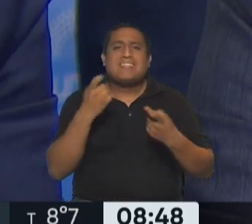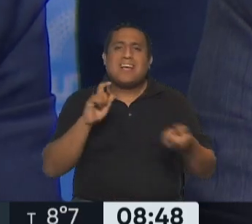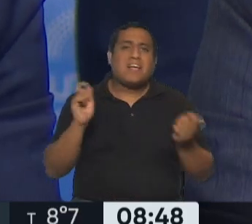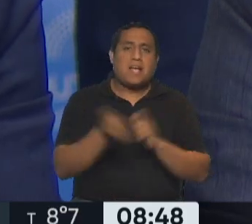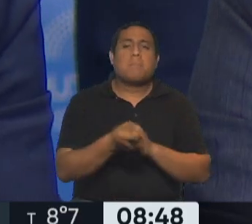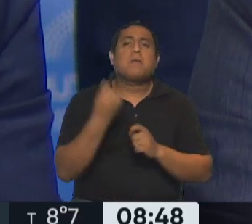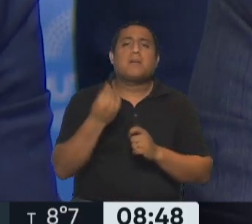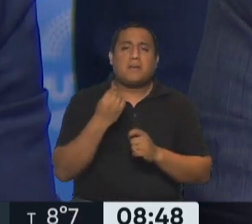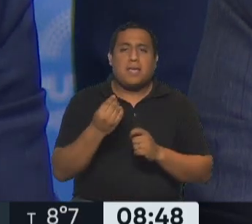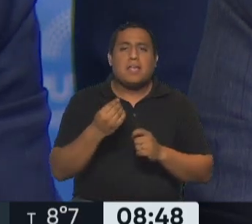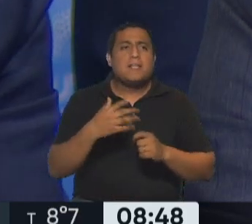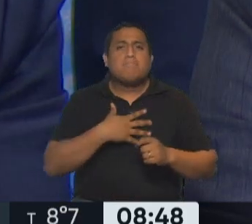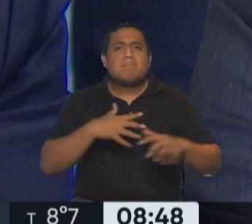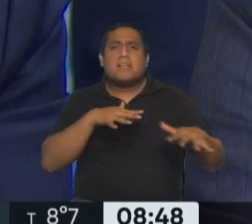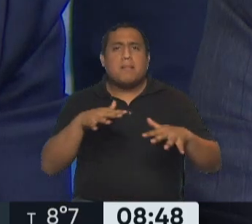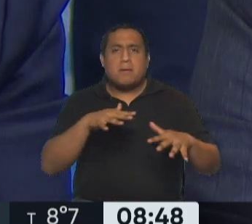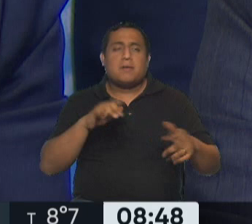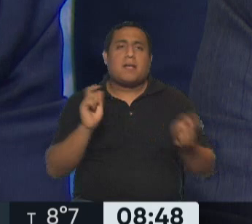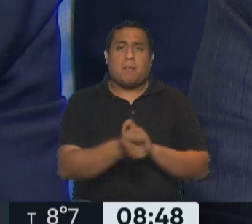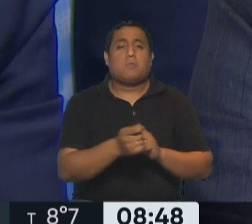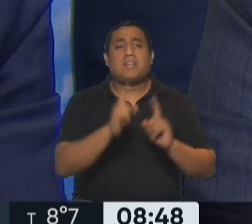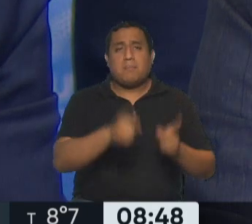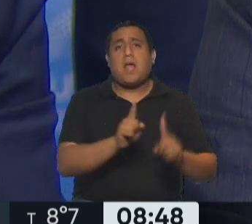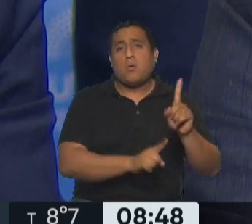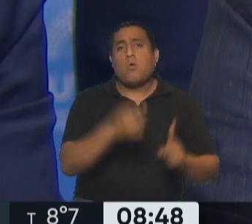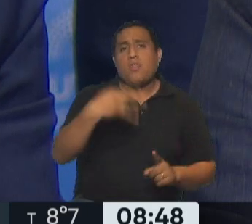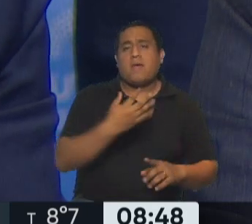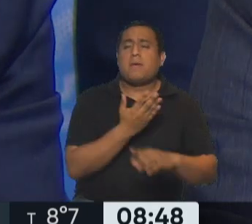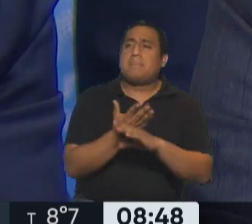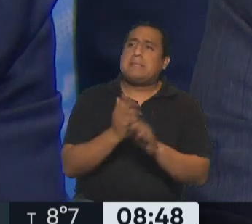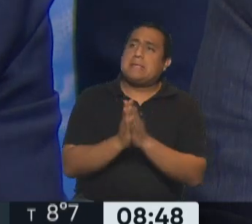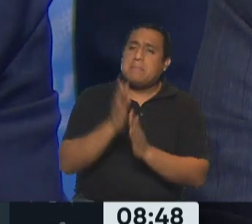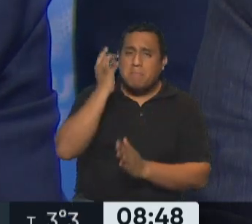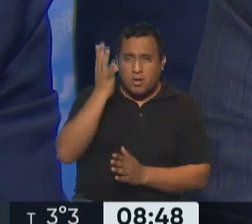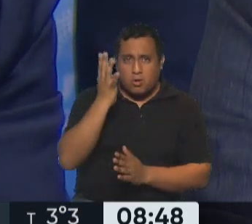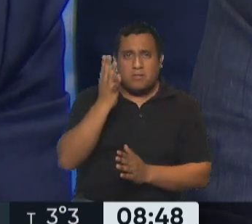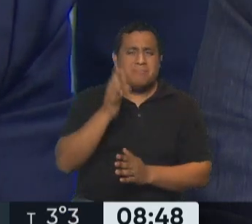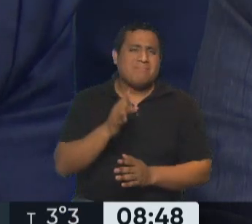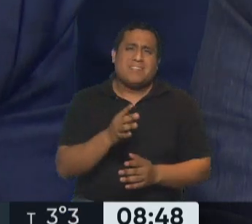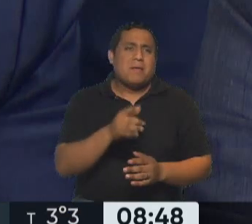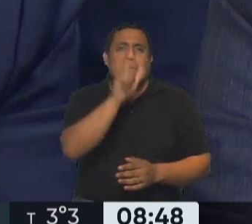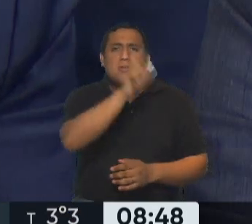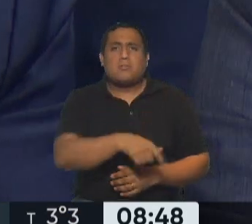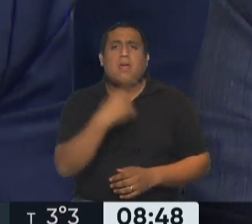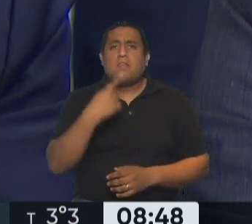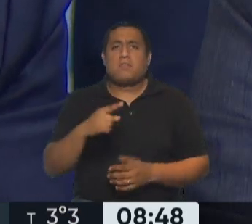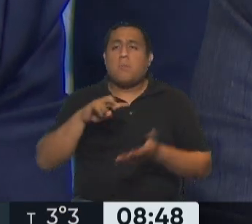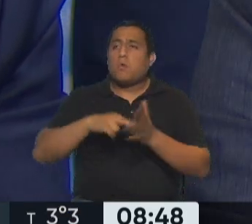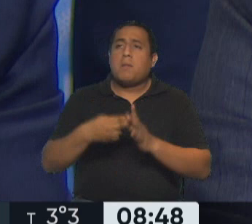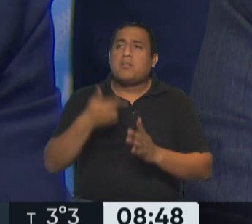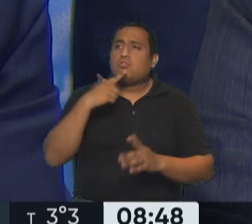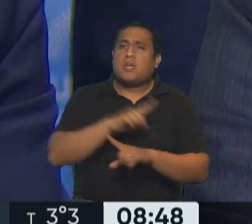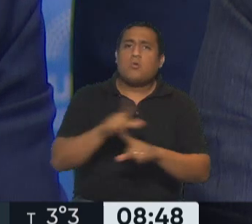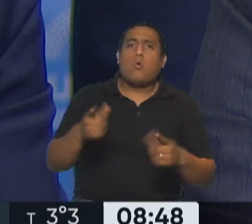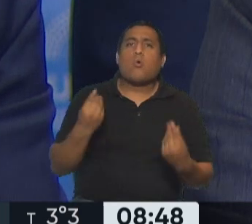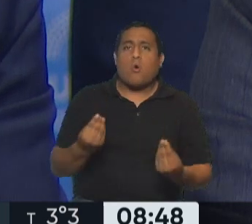clima y en algunos casos pedir disculpas. ¿No? Digo, es muy difícil dialogar con quien dice que para que no haya problemas sociales en la